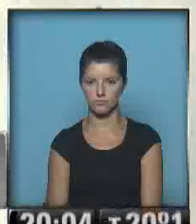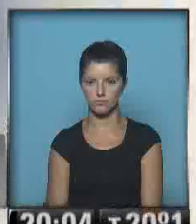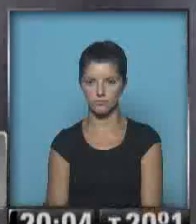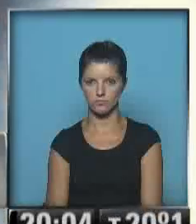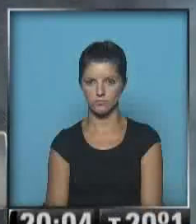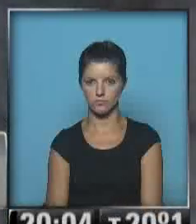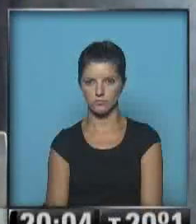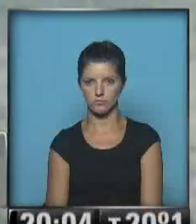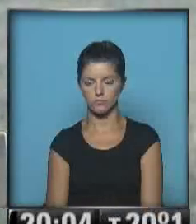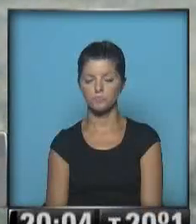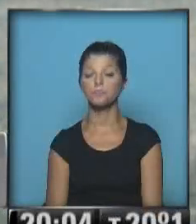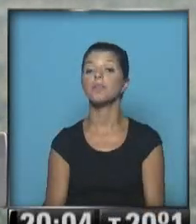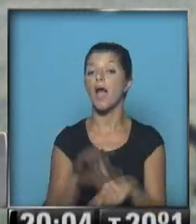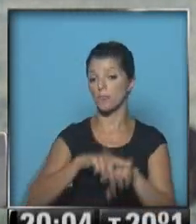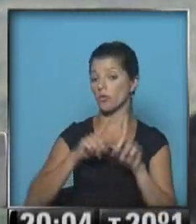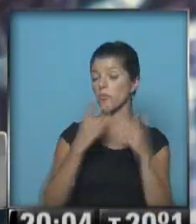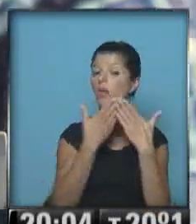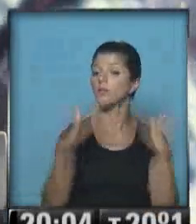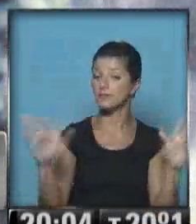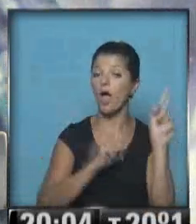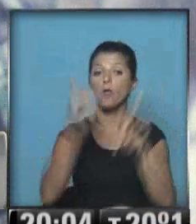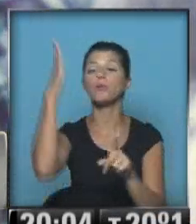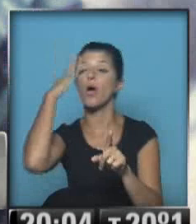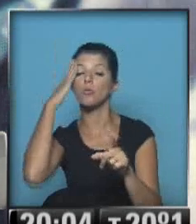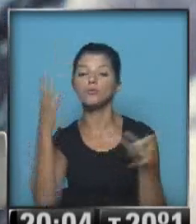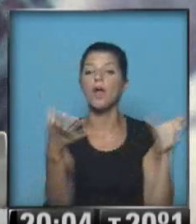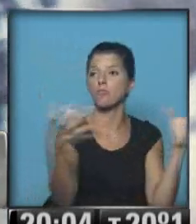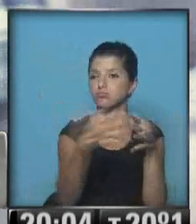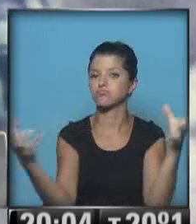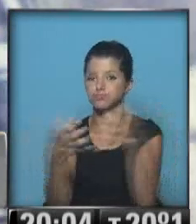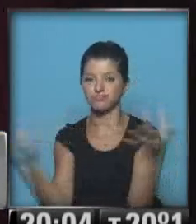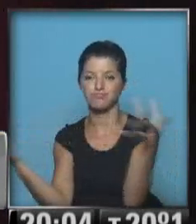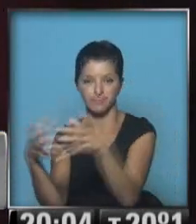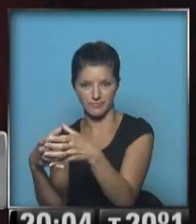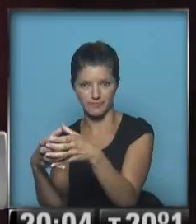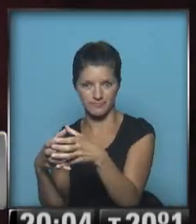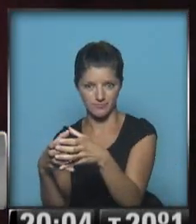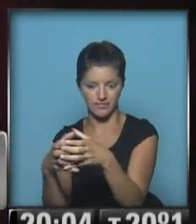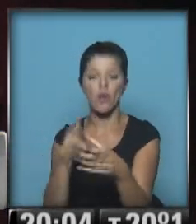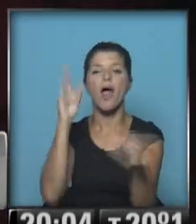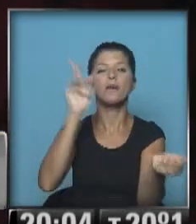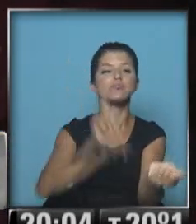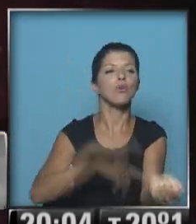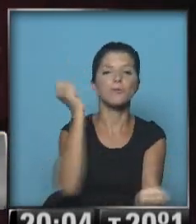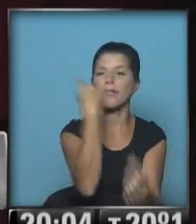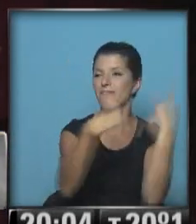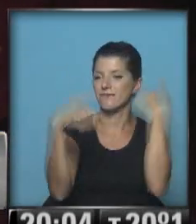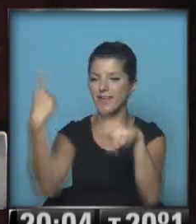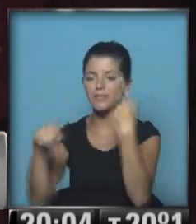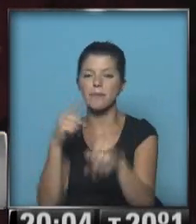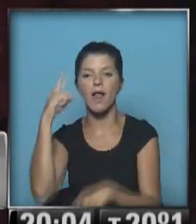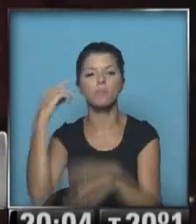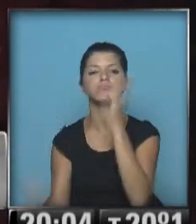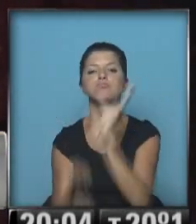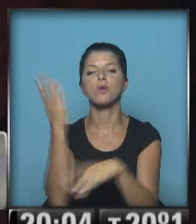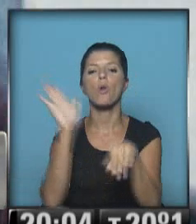absoluta en libertad muchas culturas se unen con sus fundadores con El Crisol de razas para construir